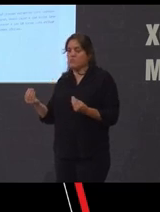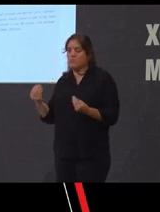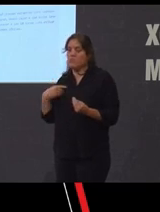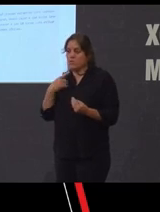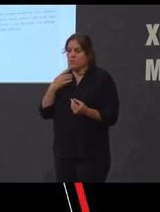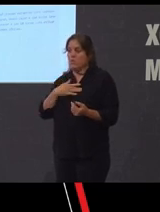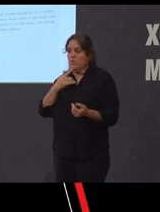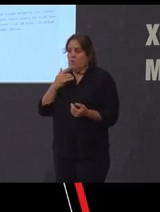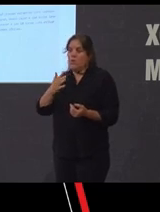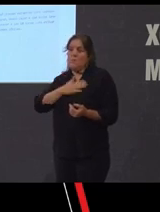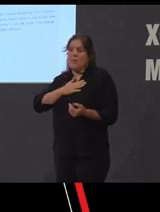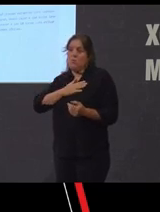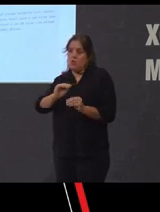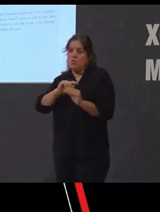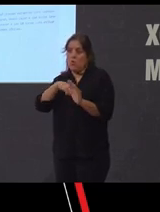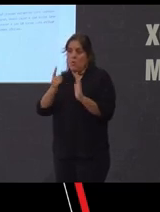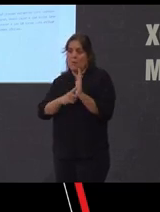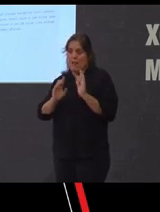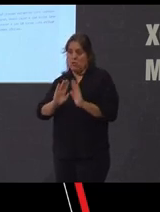un campesino.